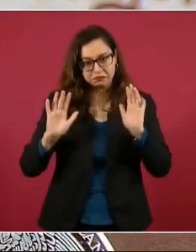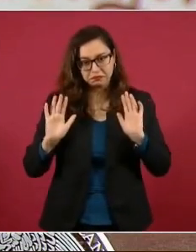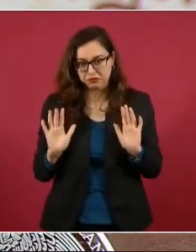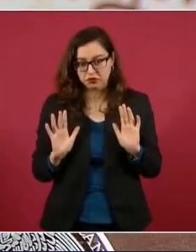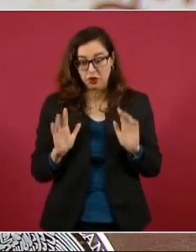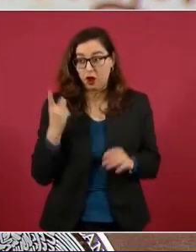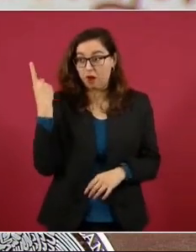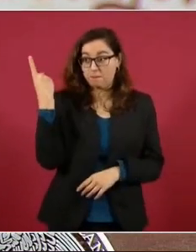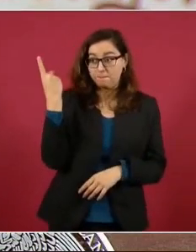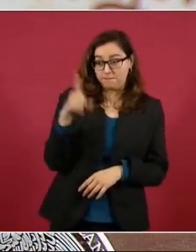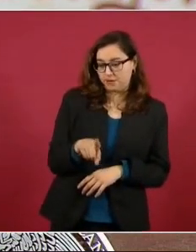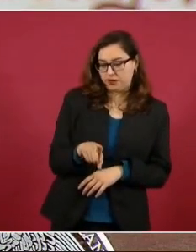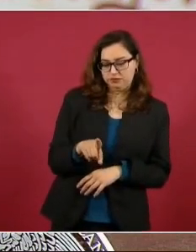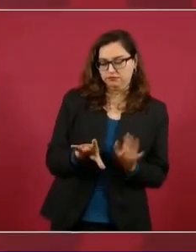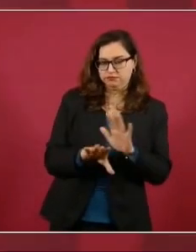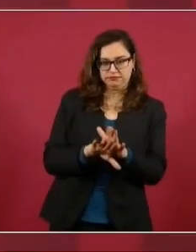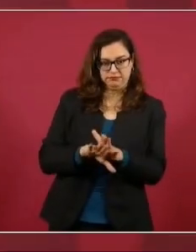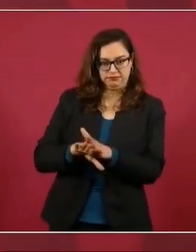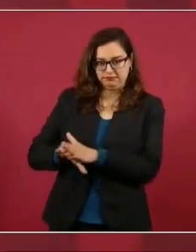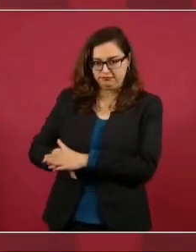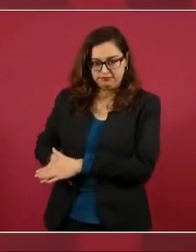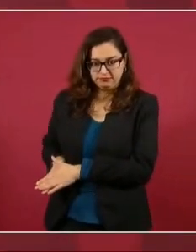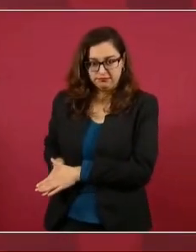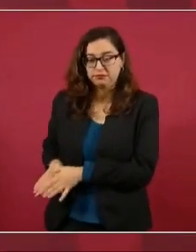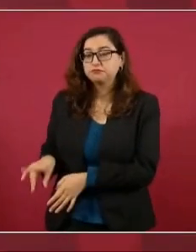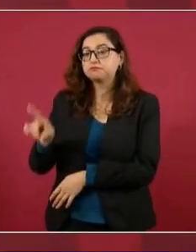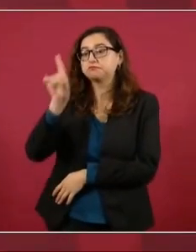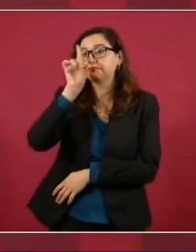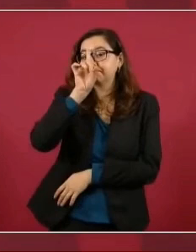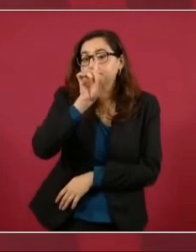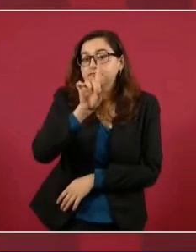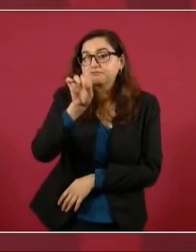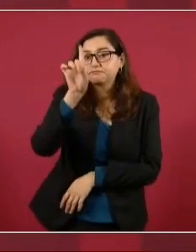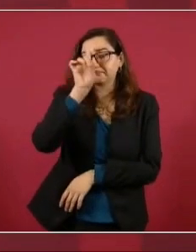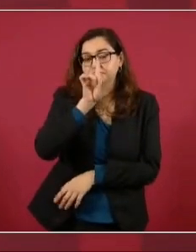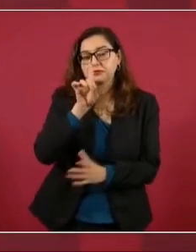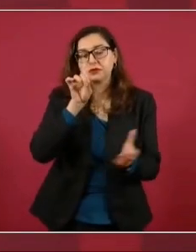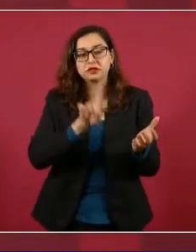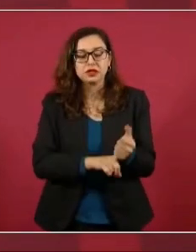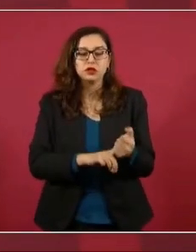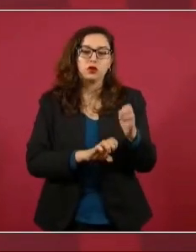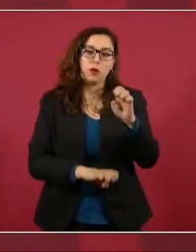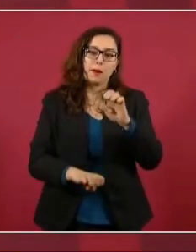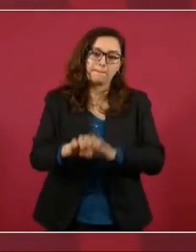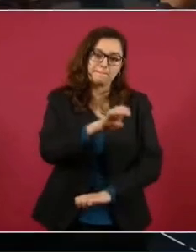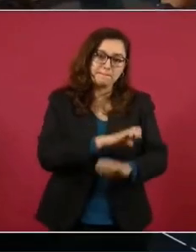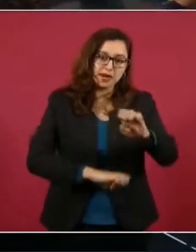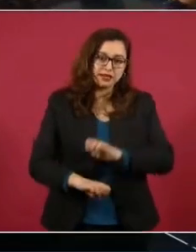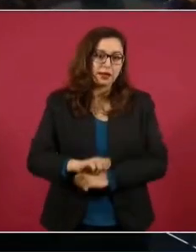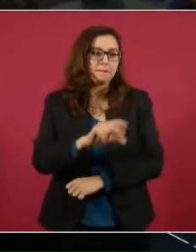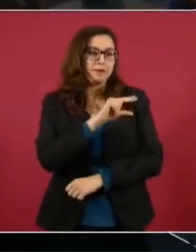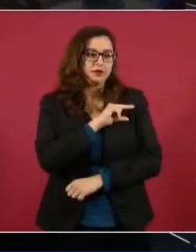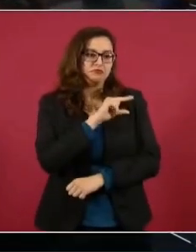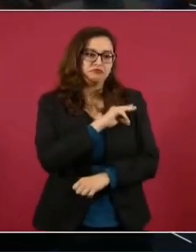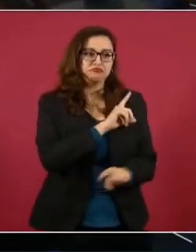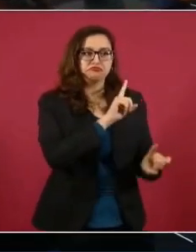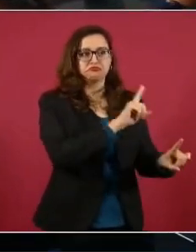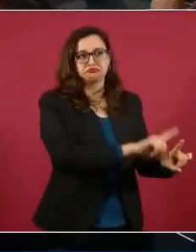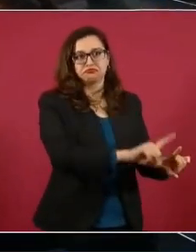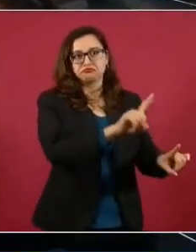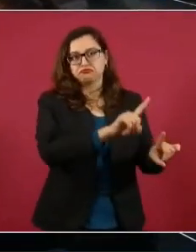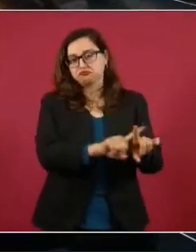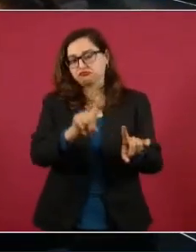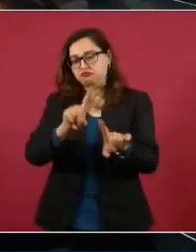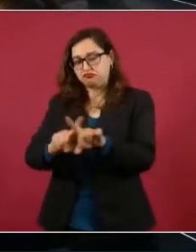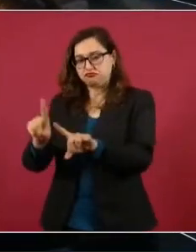recomendaciones, pero ya no un carácter obligatorio para las empresas o las unidades comerciales que son de carácter